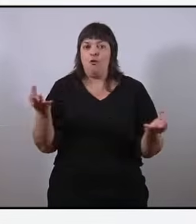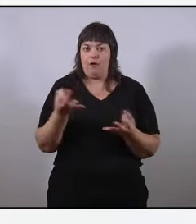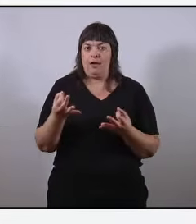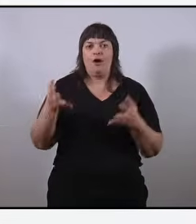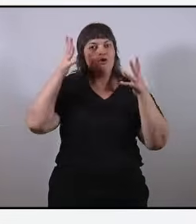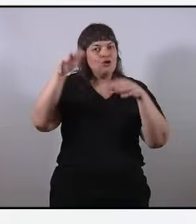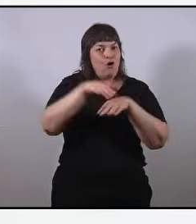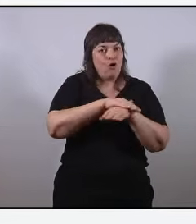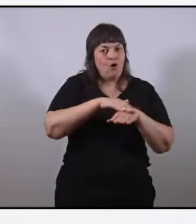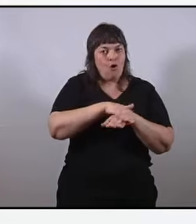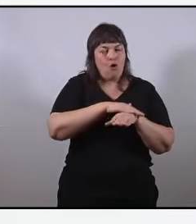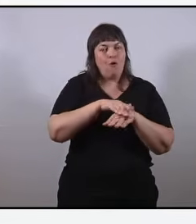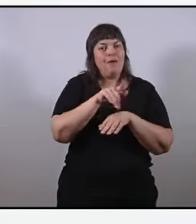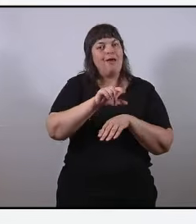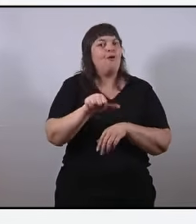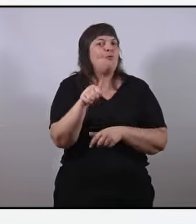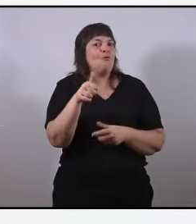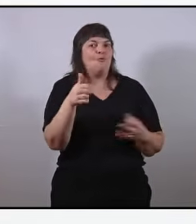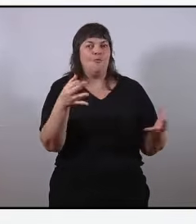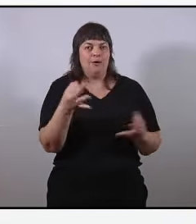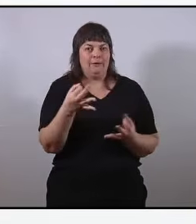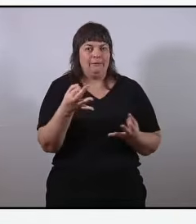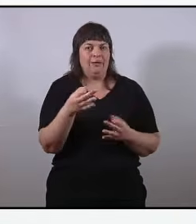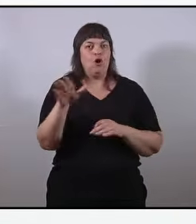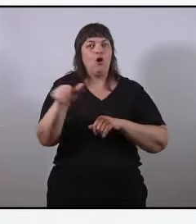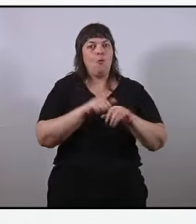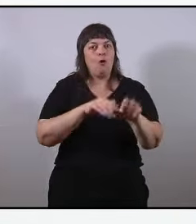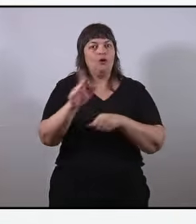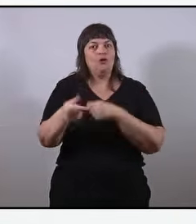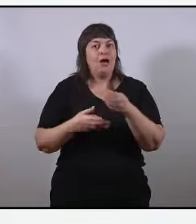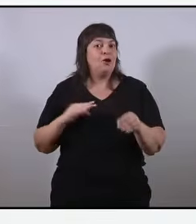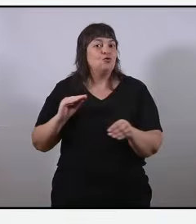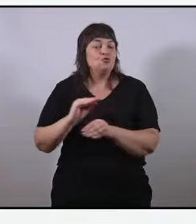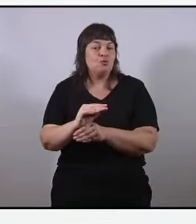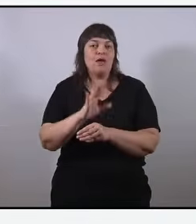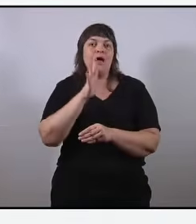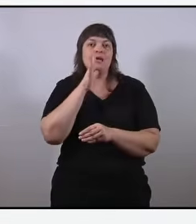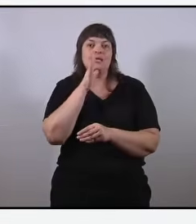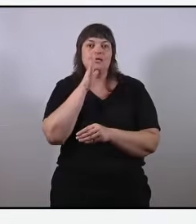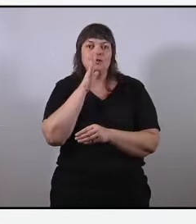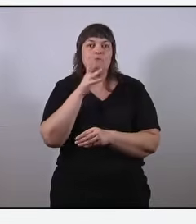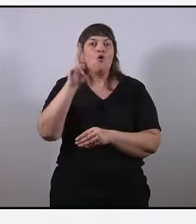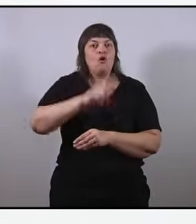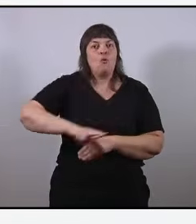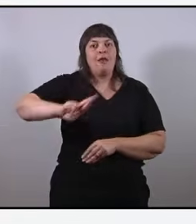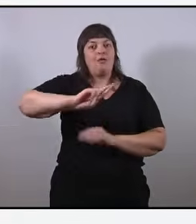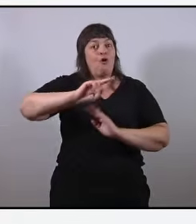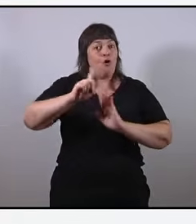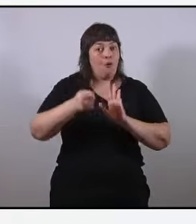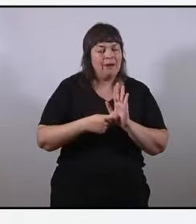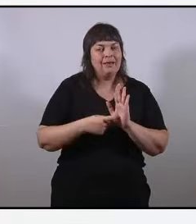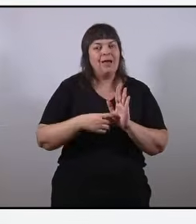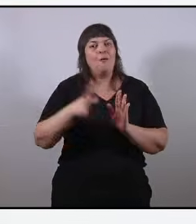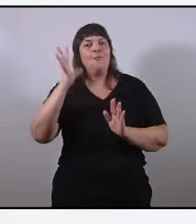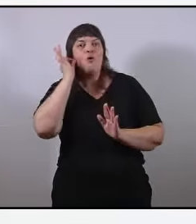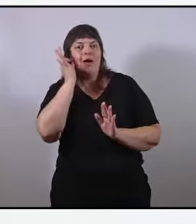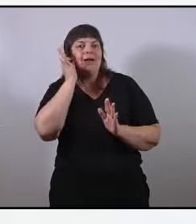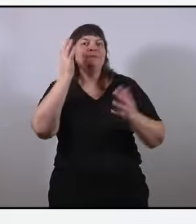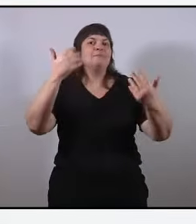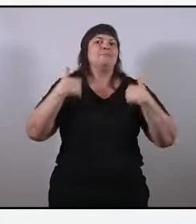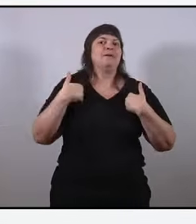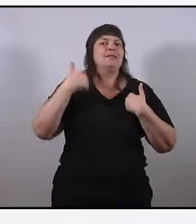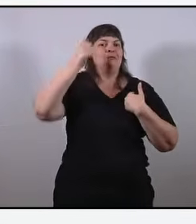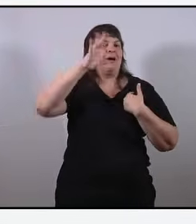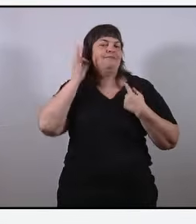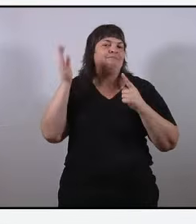de Gobierno ha aprobado la convocatoria de ayudas para la recuperación integral de mujeres víctimas de violencia